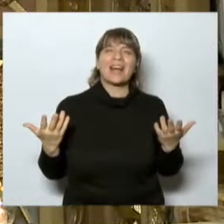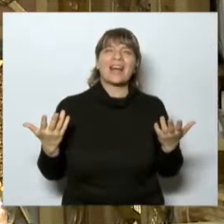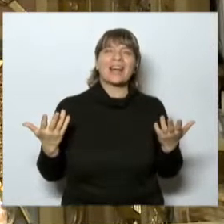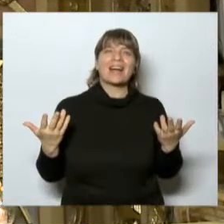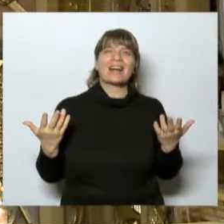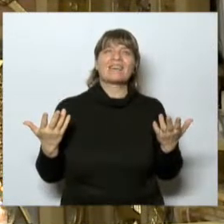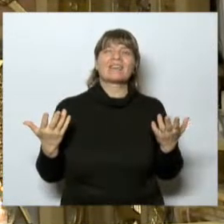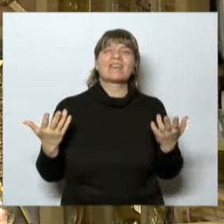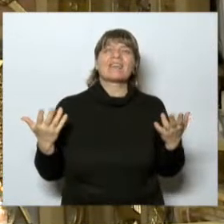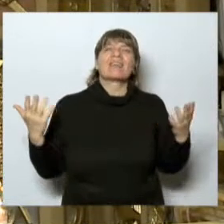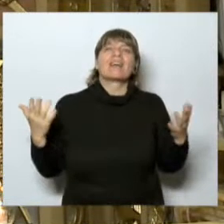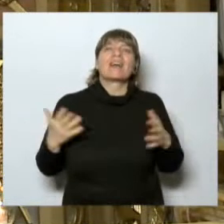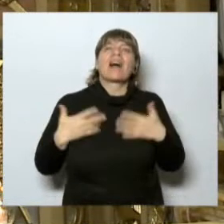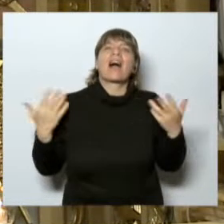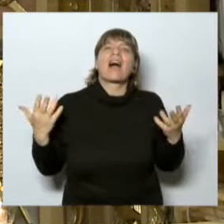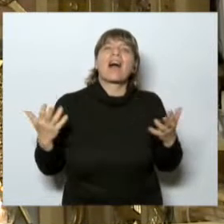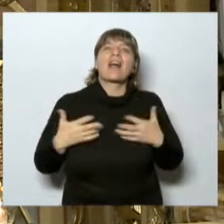aleluya,